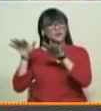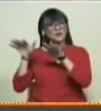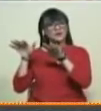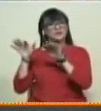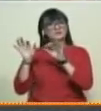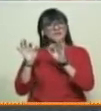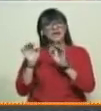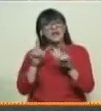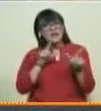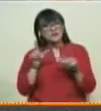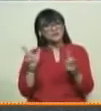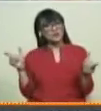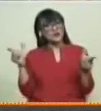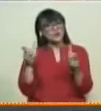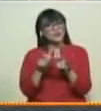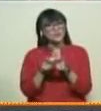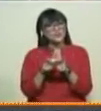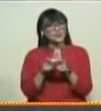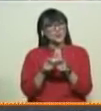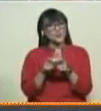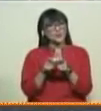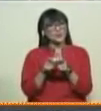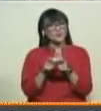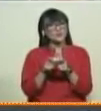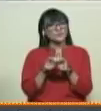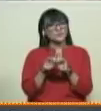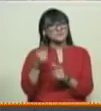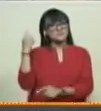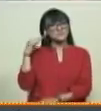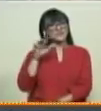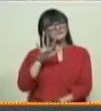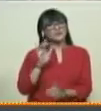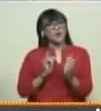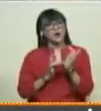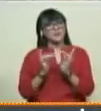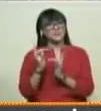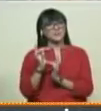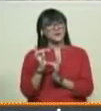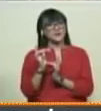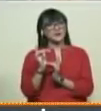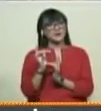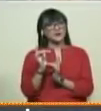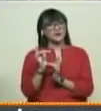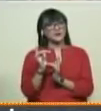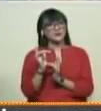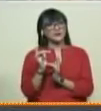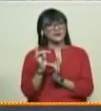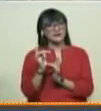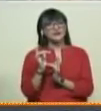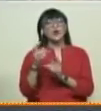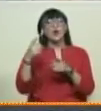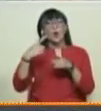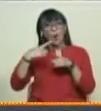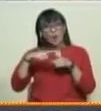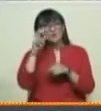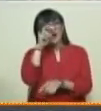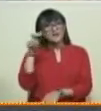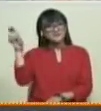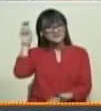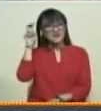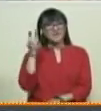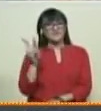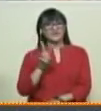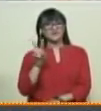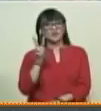se reunió en Bakú el pasado 5 de abril con su contraparte venezolano Jorge